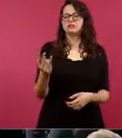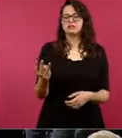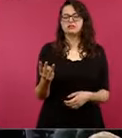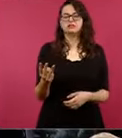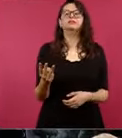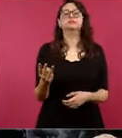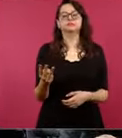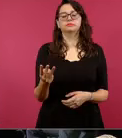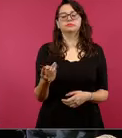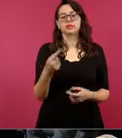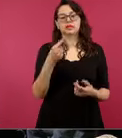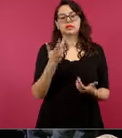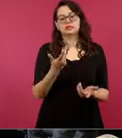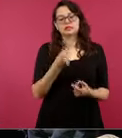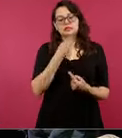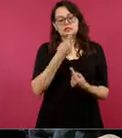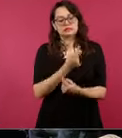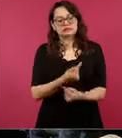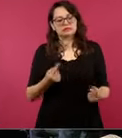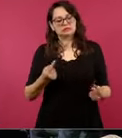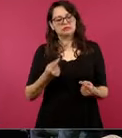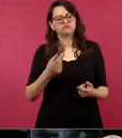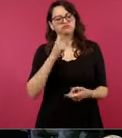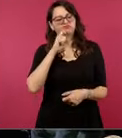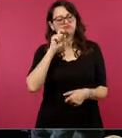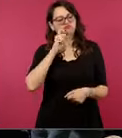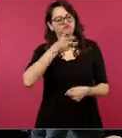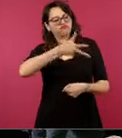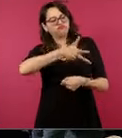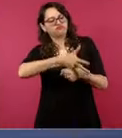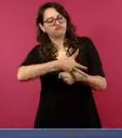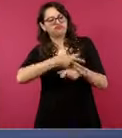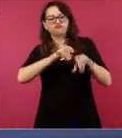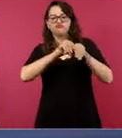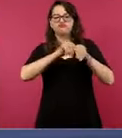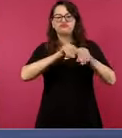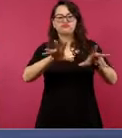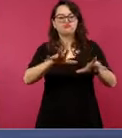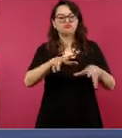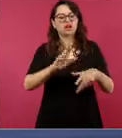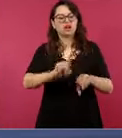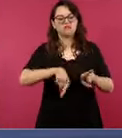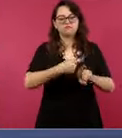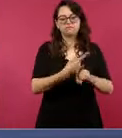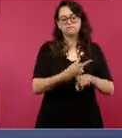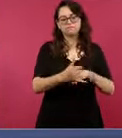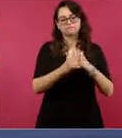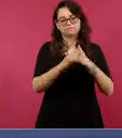sexual y fraude. Adelante. Detenciones importantes. Tenemos